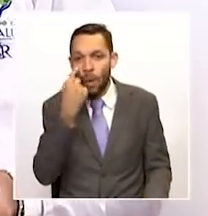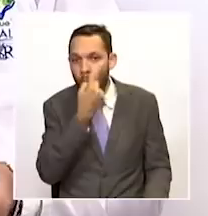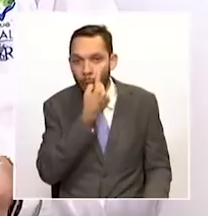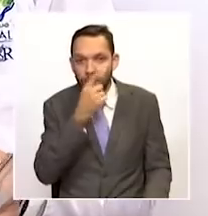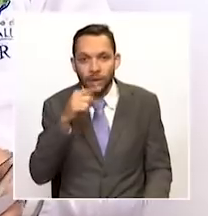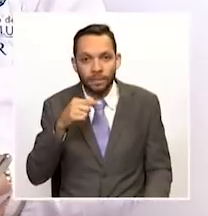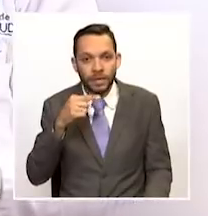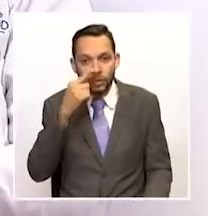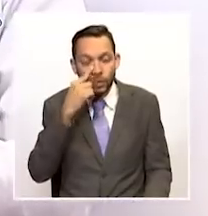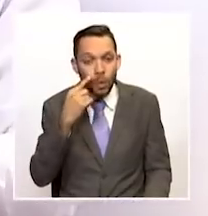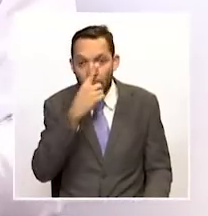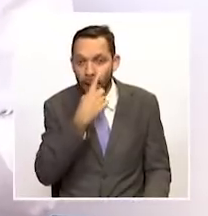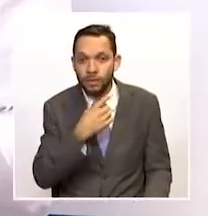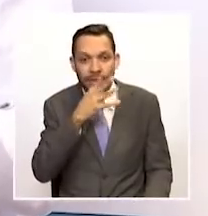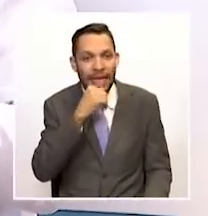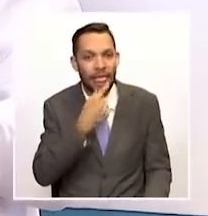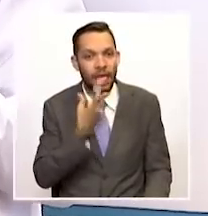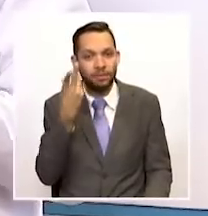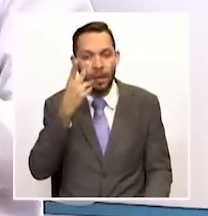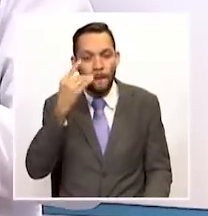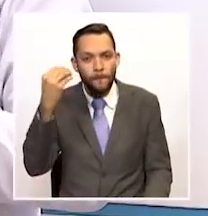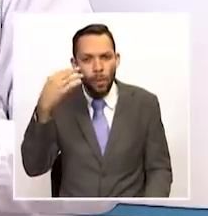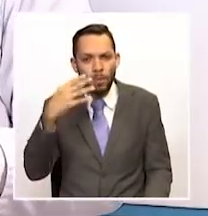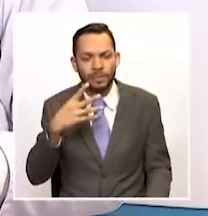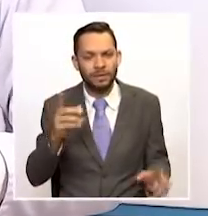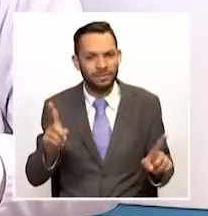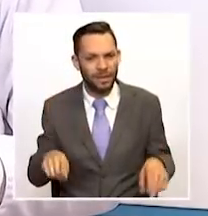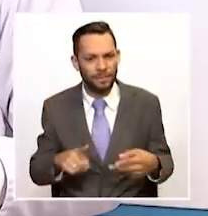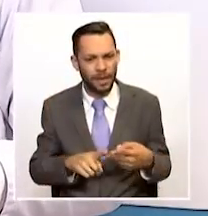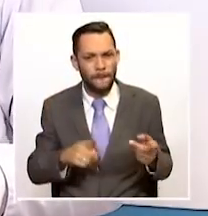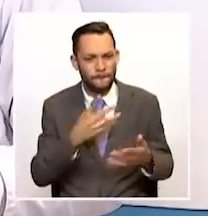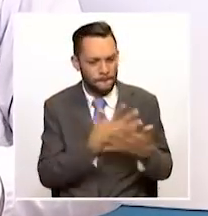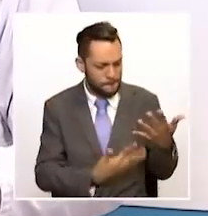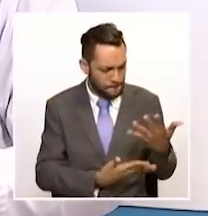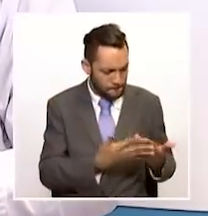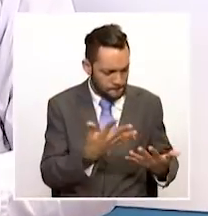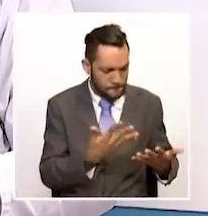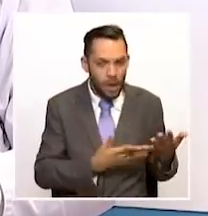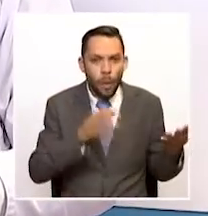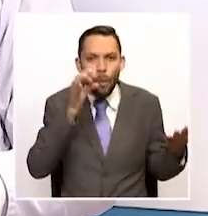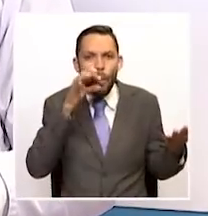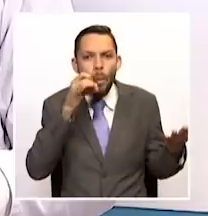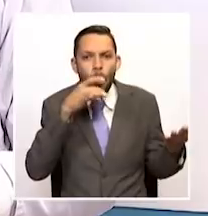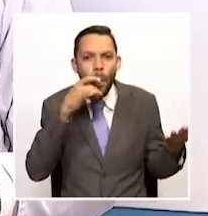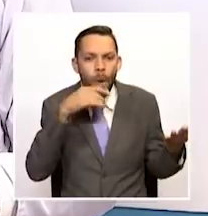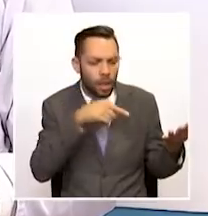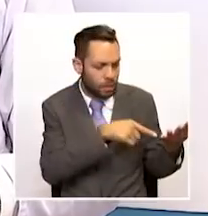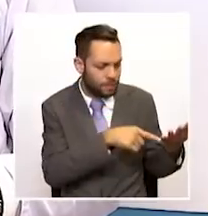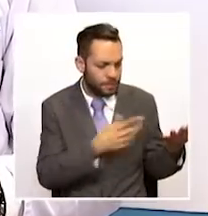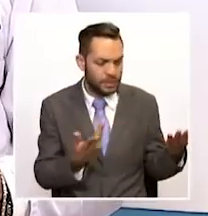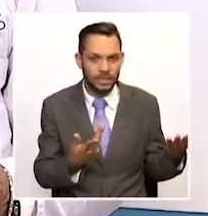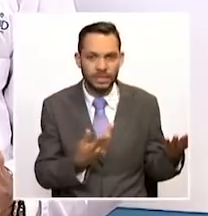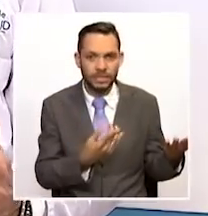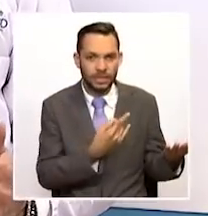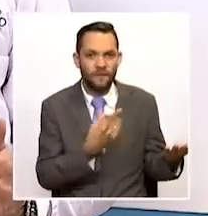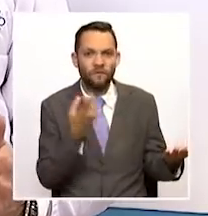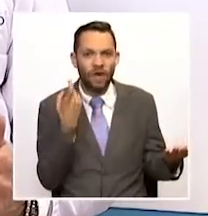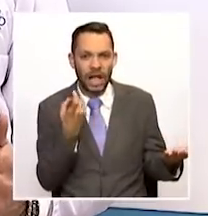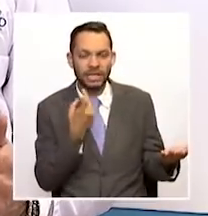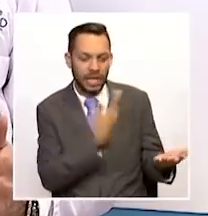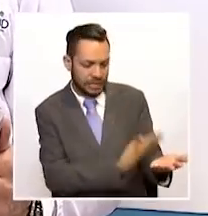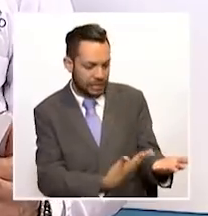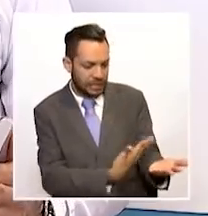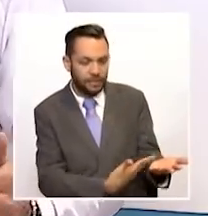que es mucho se tocaba algo frío y como que se le murieran las manos y se le ponían morados a un síndrome reyno no le entra bastante lo